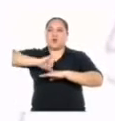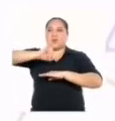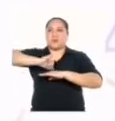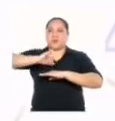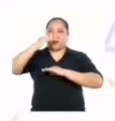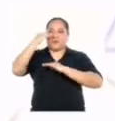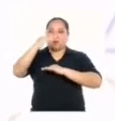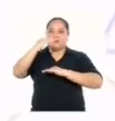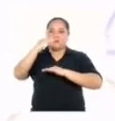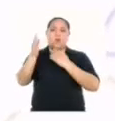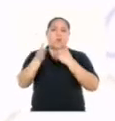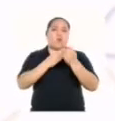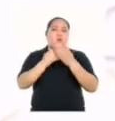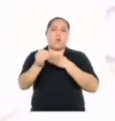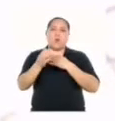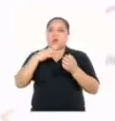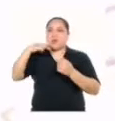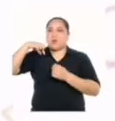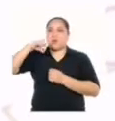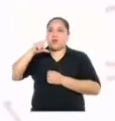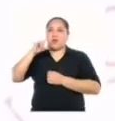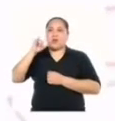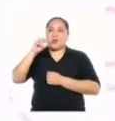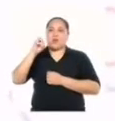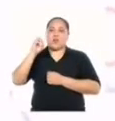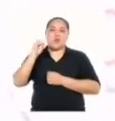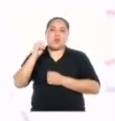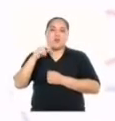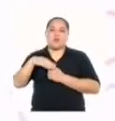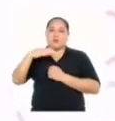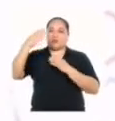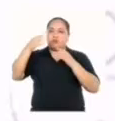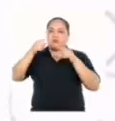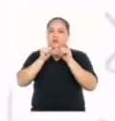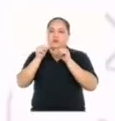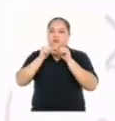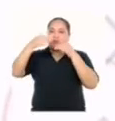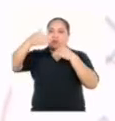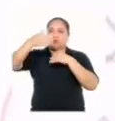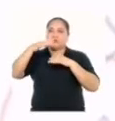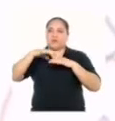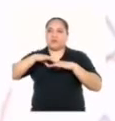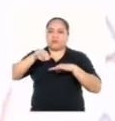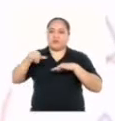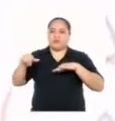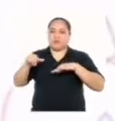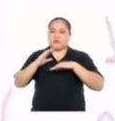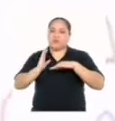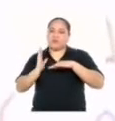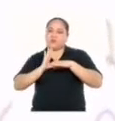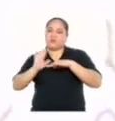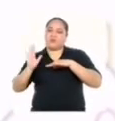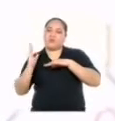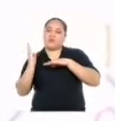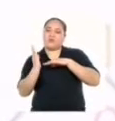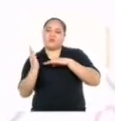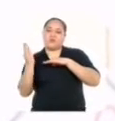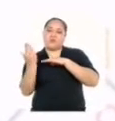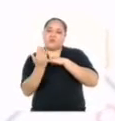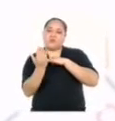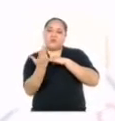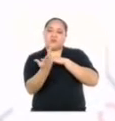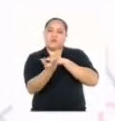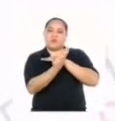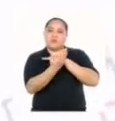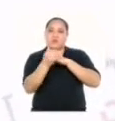entre sí, que pueden ser cualquier polígono y un número de caras laterales igual al número de lados del polígono